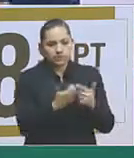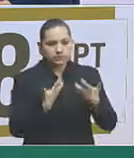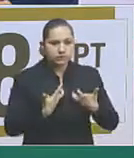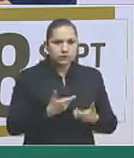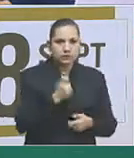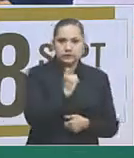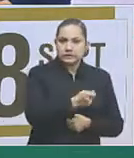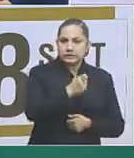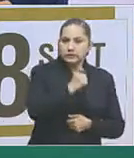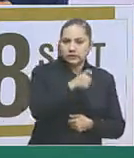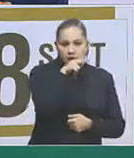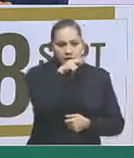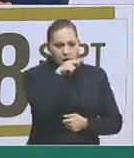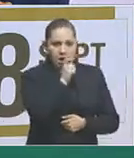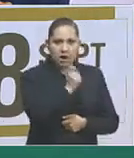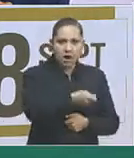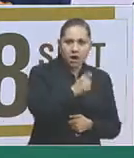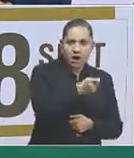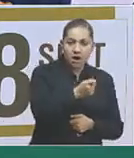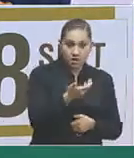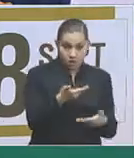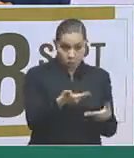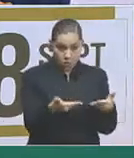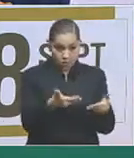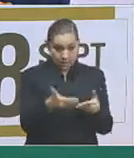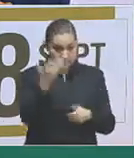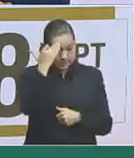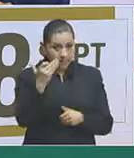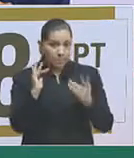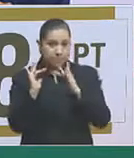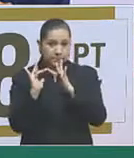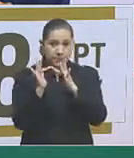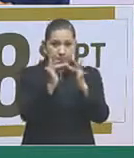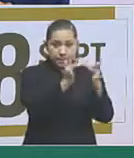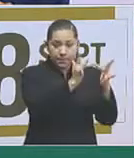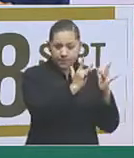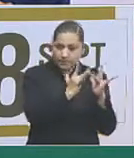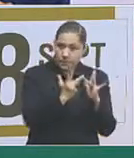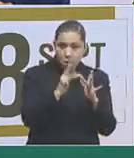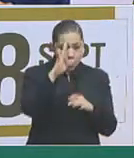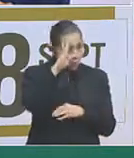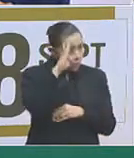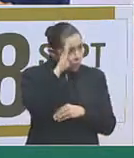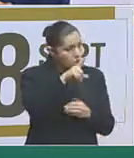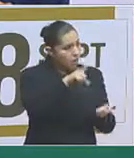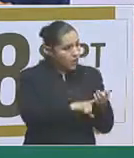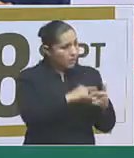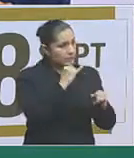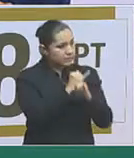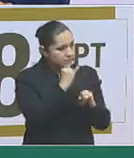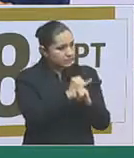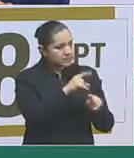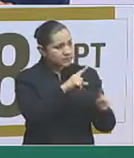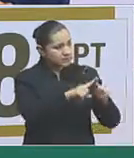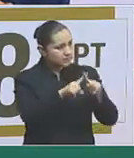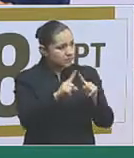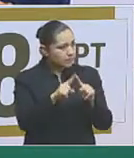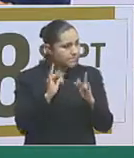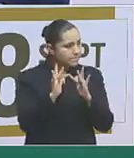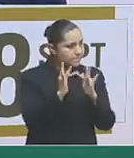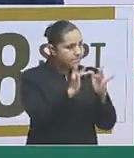impresionante nivel de interconectividad y de volumen de información que fluye en las redes es por supuesto revelador